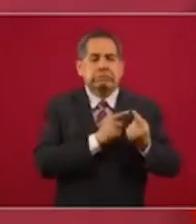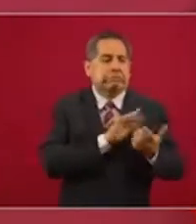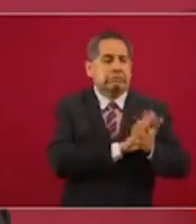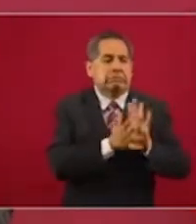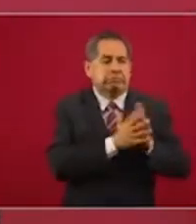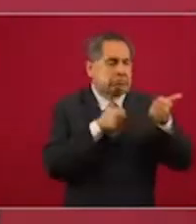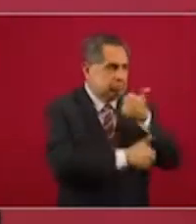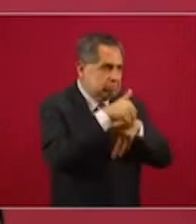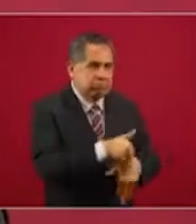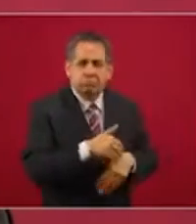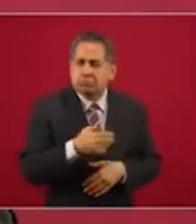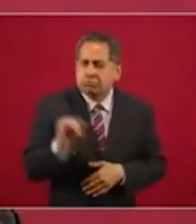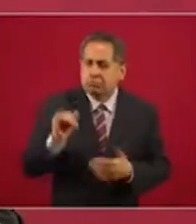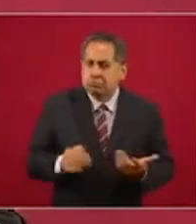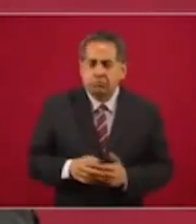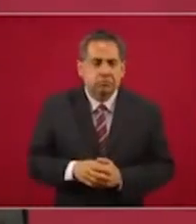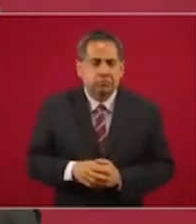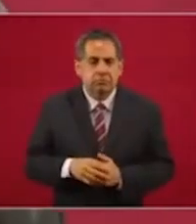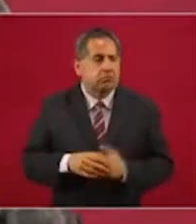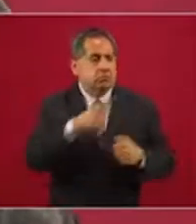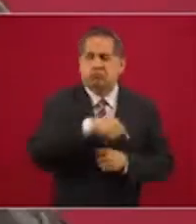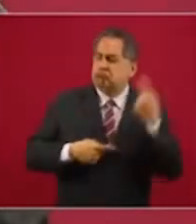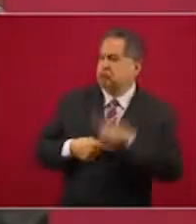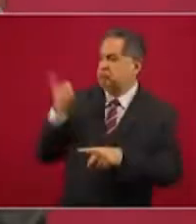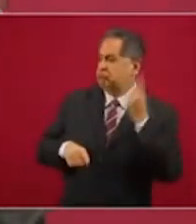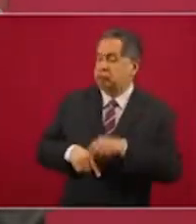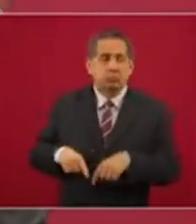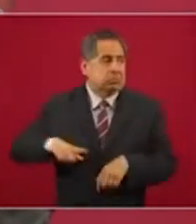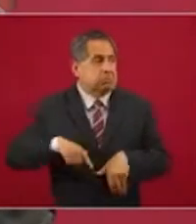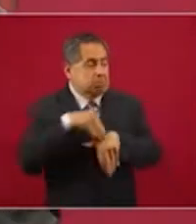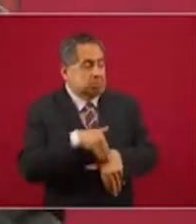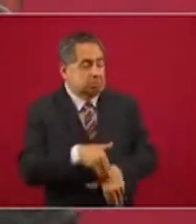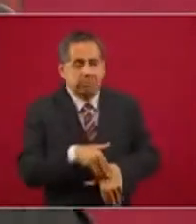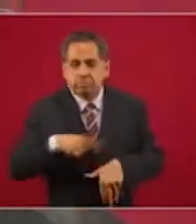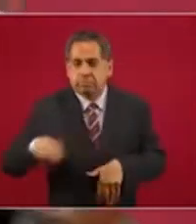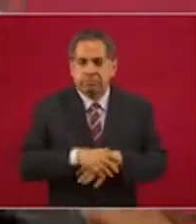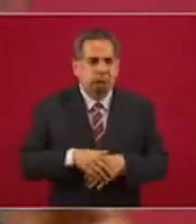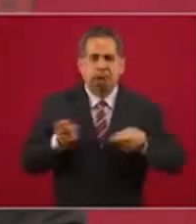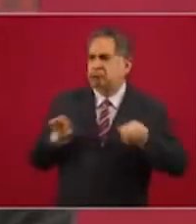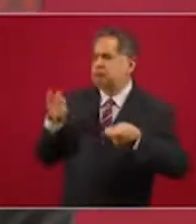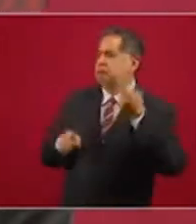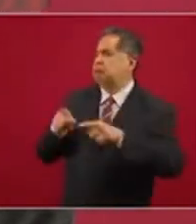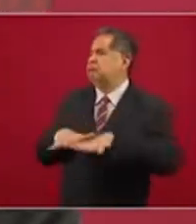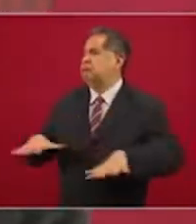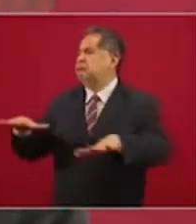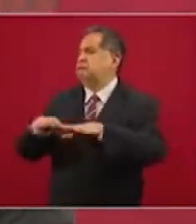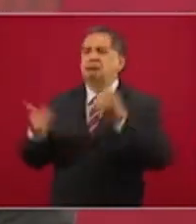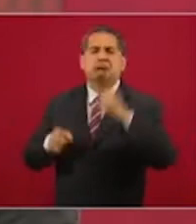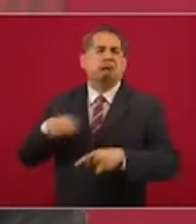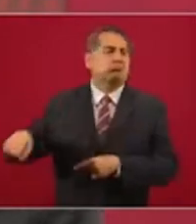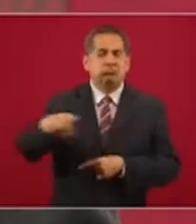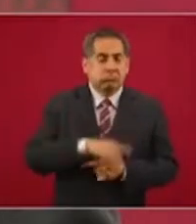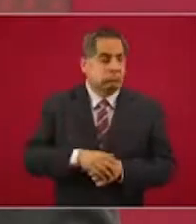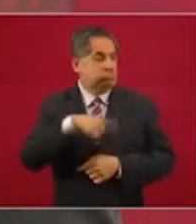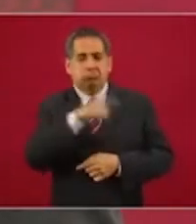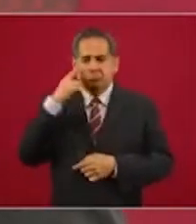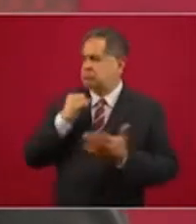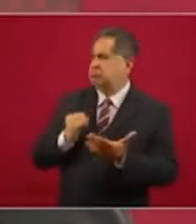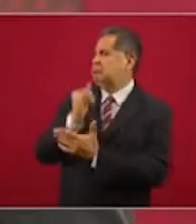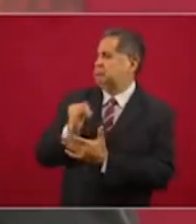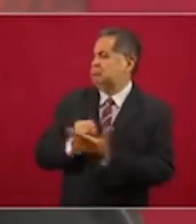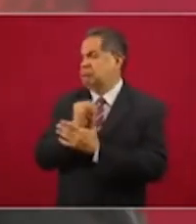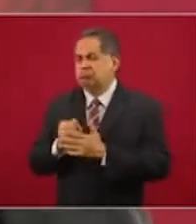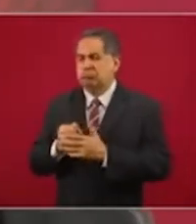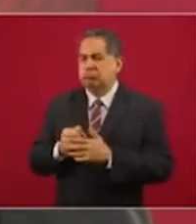al servicio de la delincuencia manda para la delincuencia es una gran influencia delincuencia era las que decidía